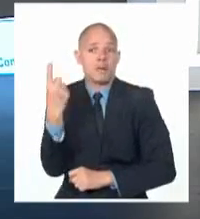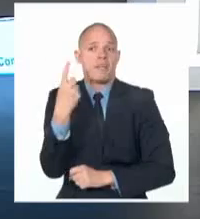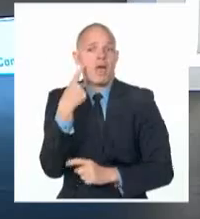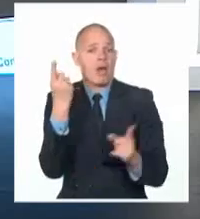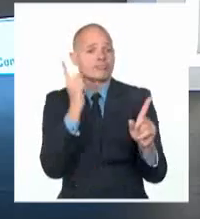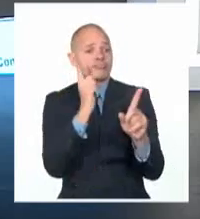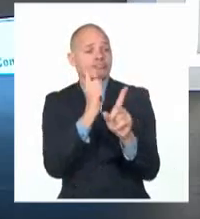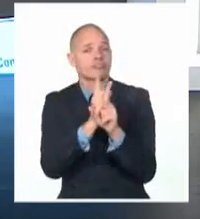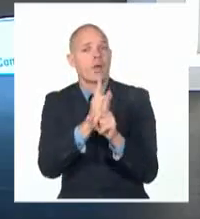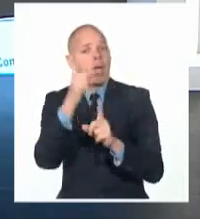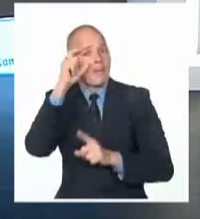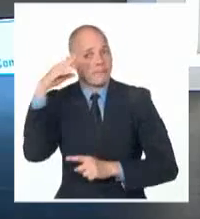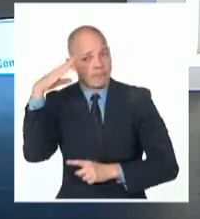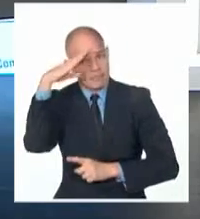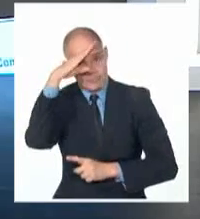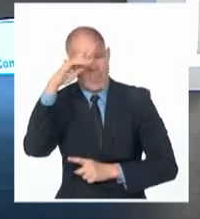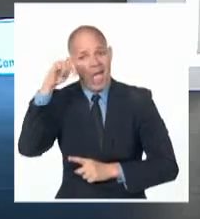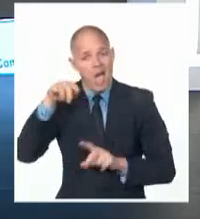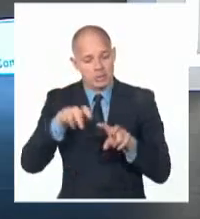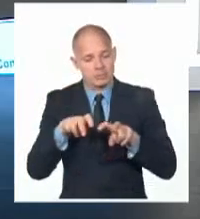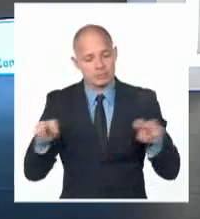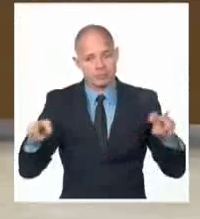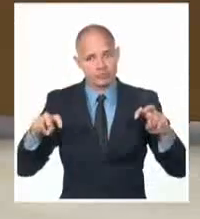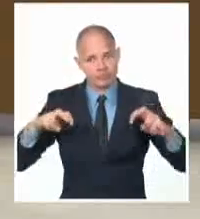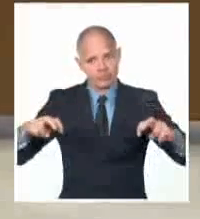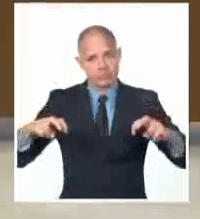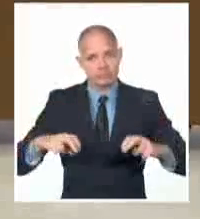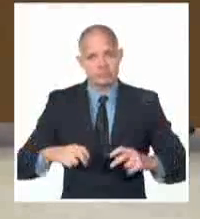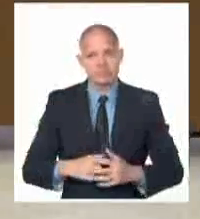y la primera vez de ambos en la mesa de negociación.